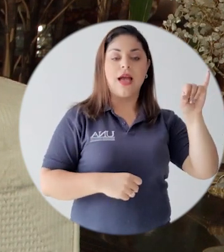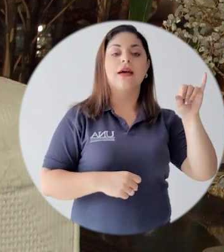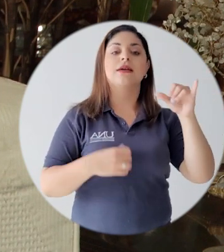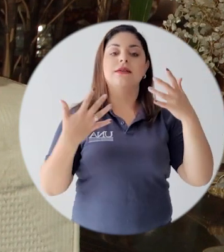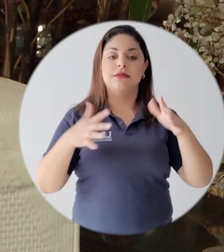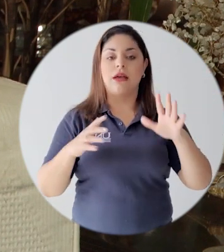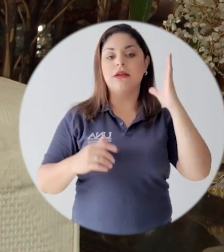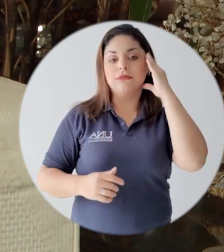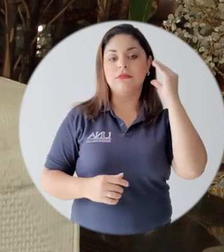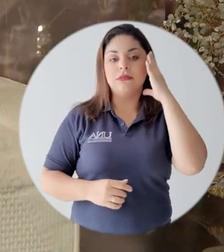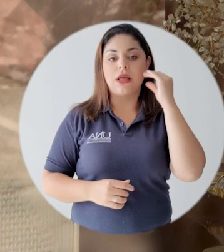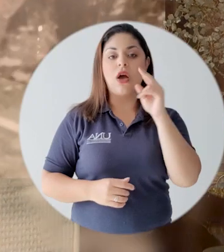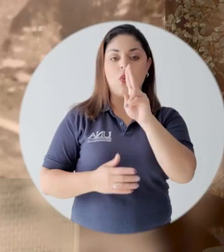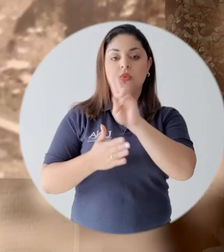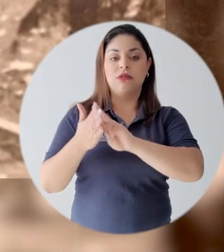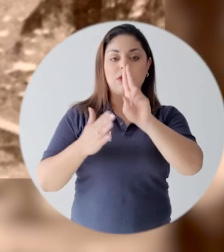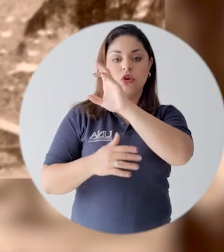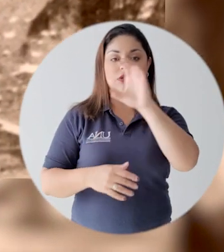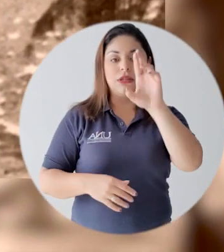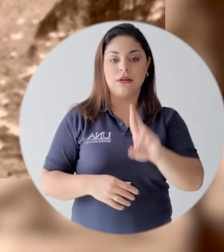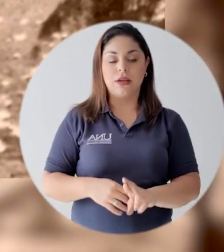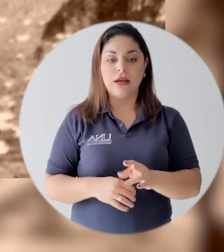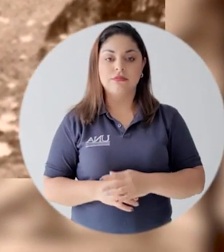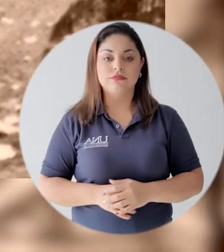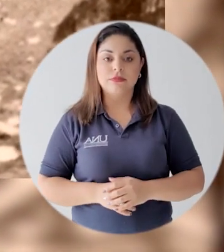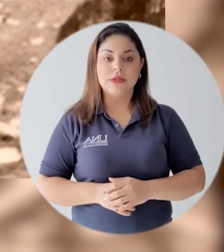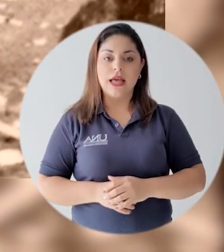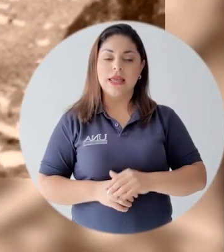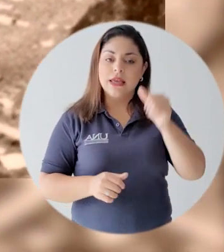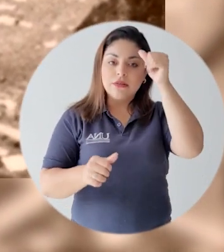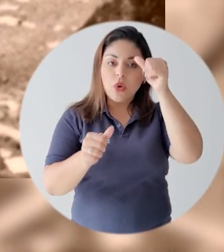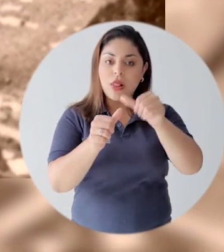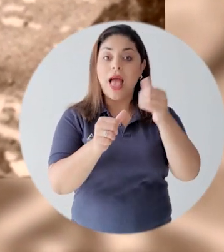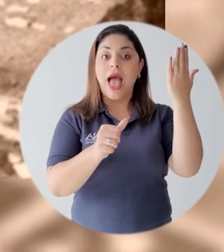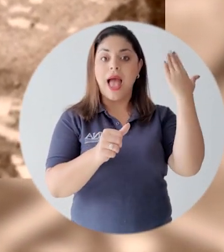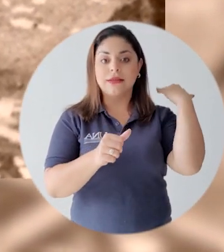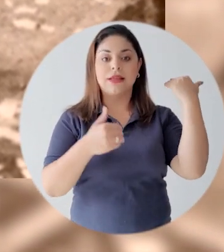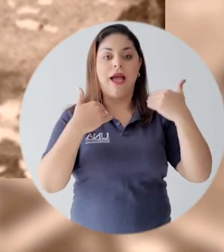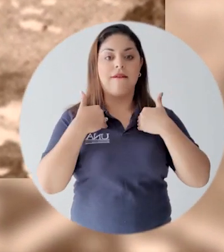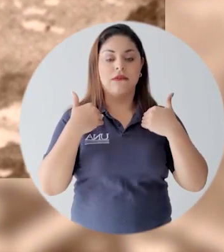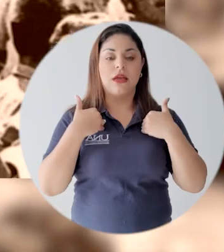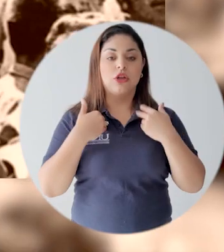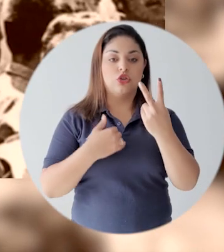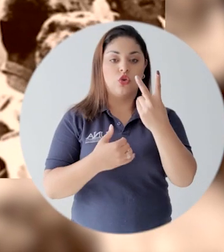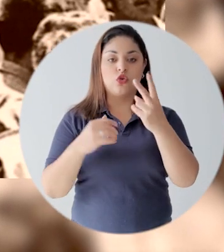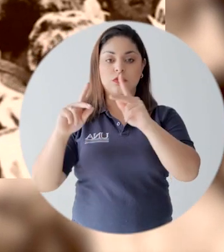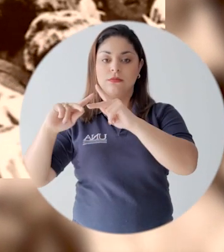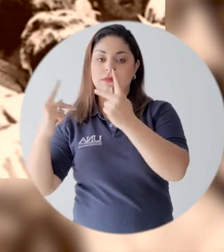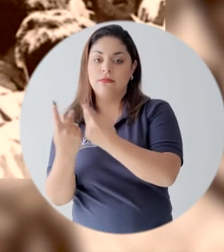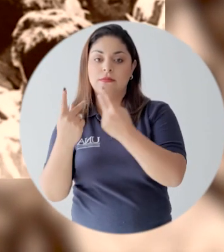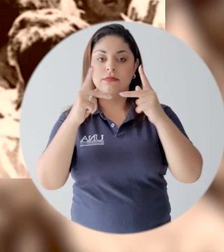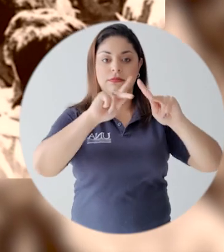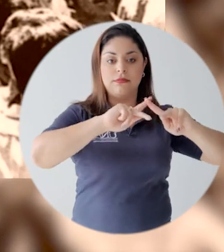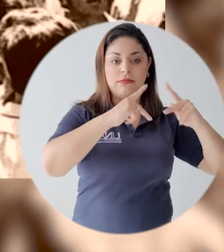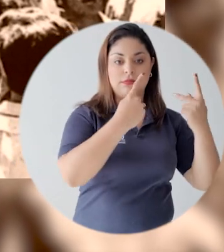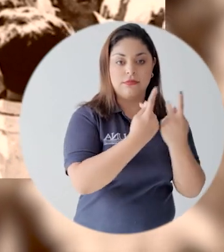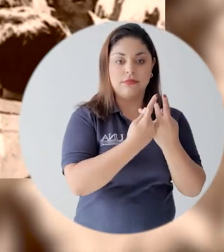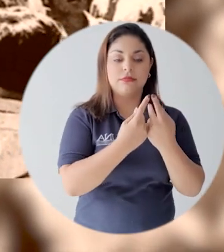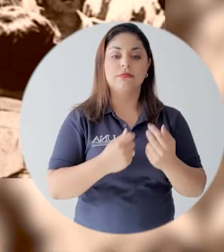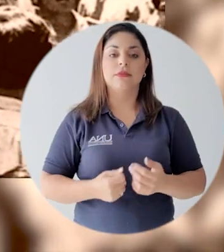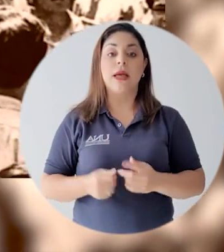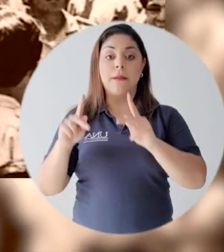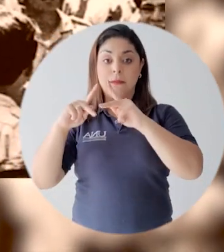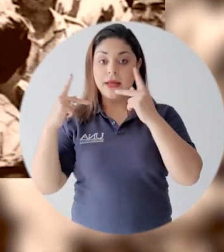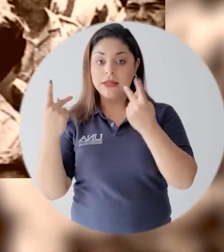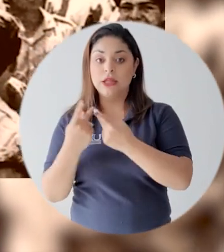la Universidad de Costa Rica. Hay que ver que estábamos en tiempos del bipartidismo y